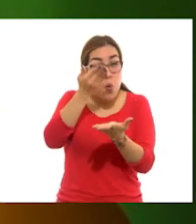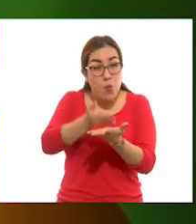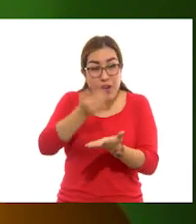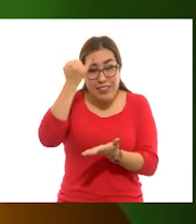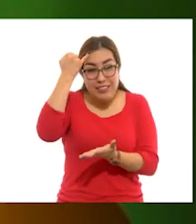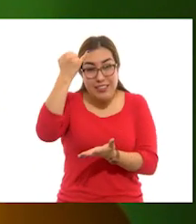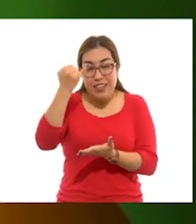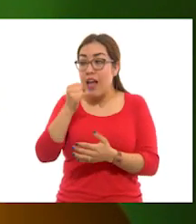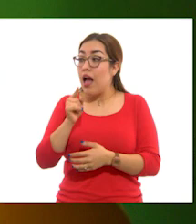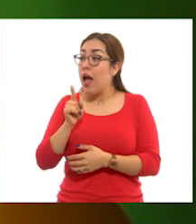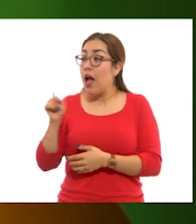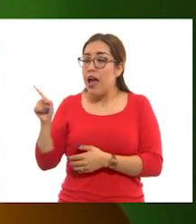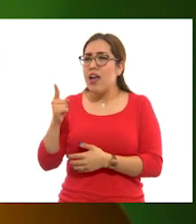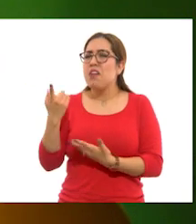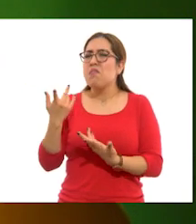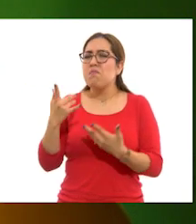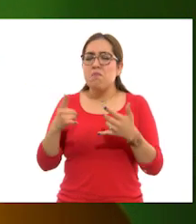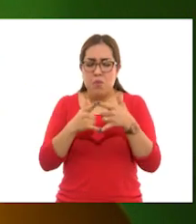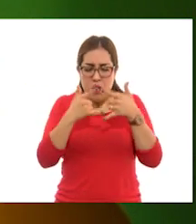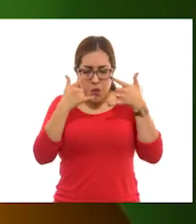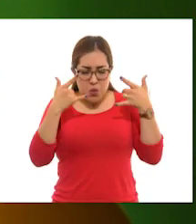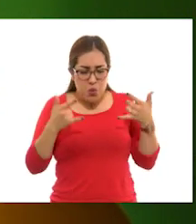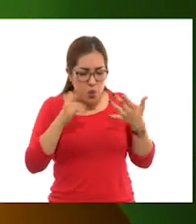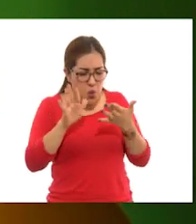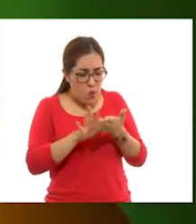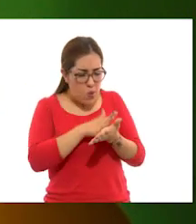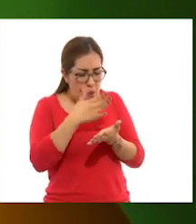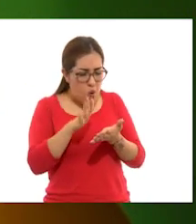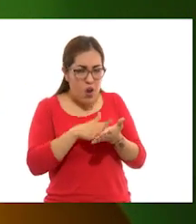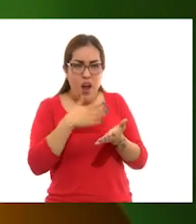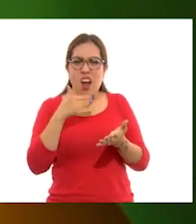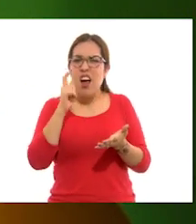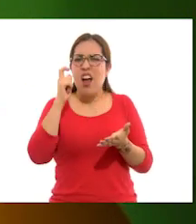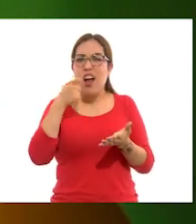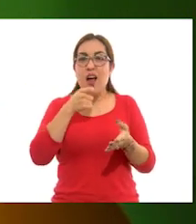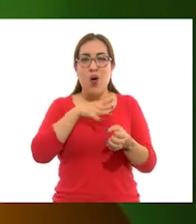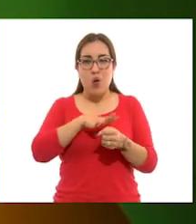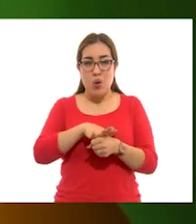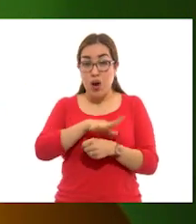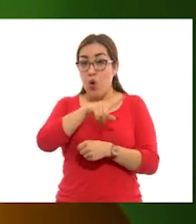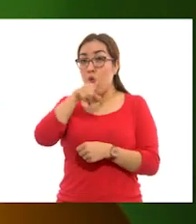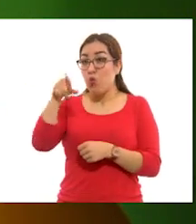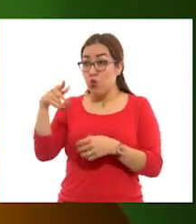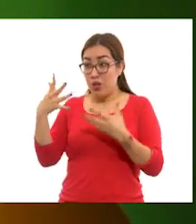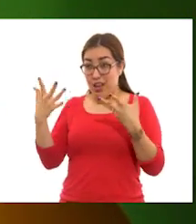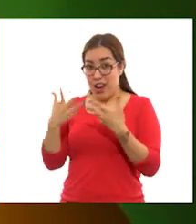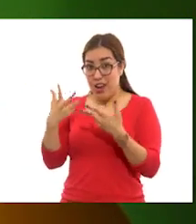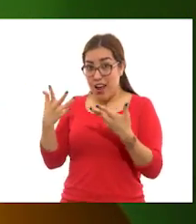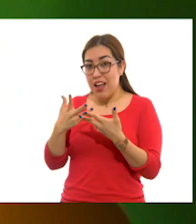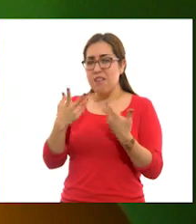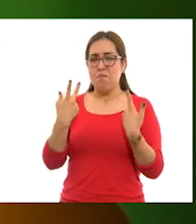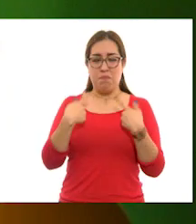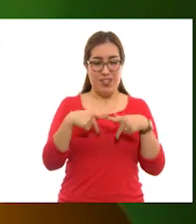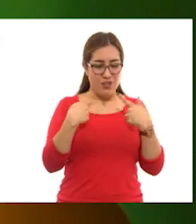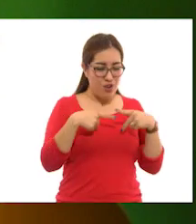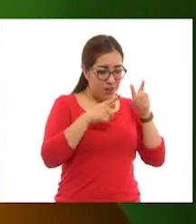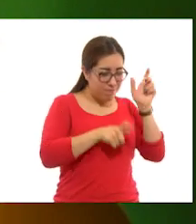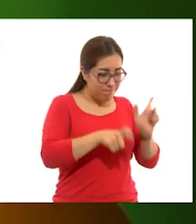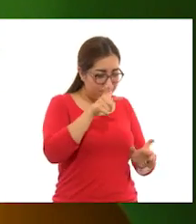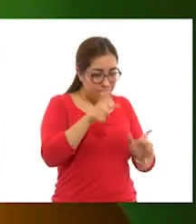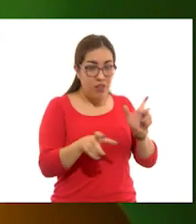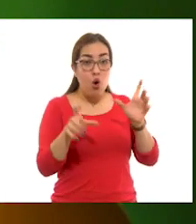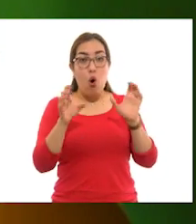cuento es? Si el juego se trata de hacer sombra de los personajes y objetos, y los demás